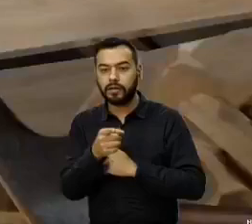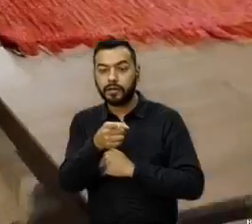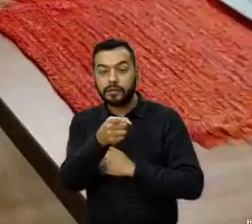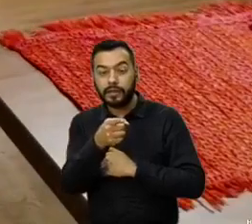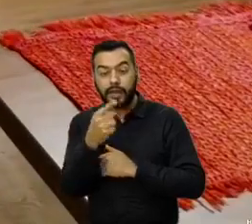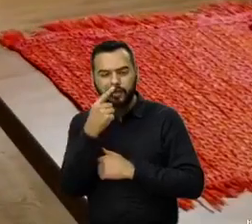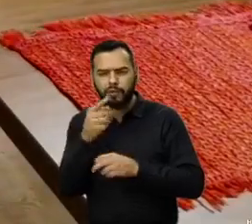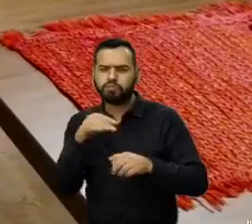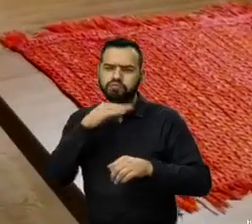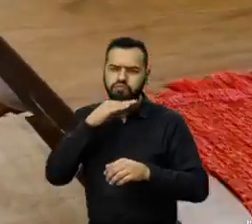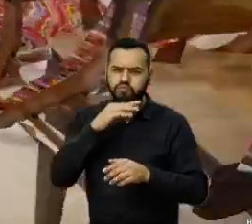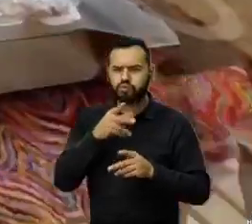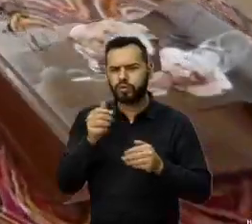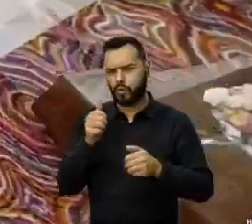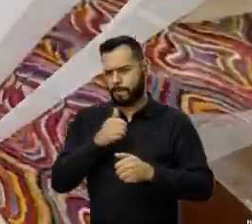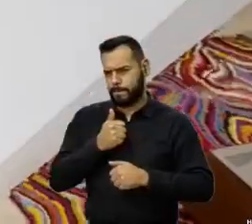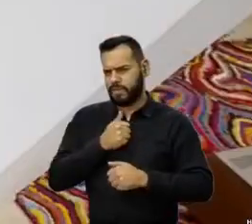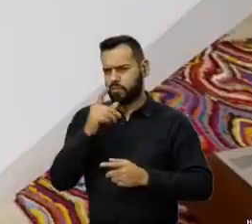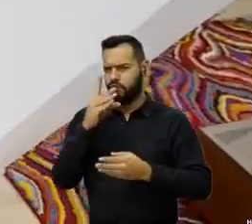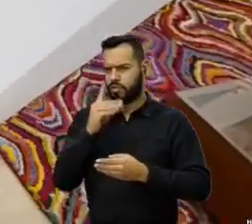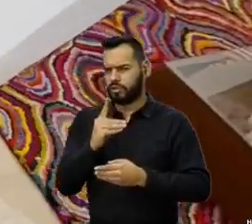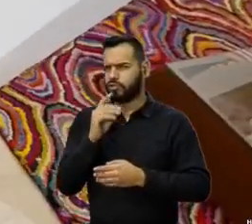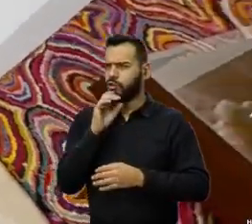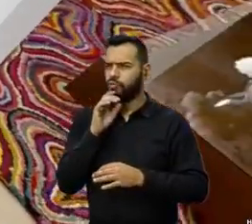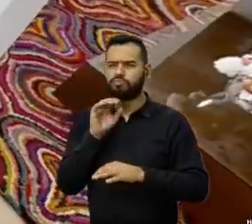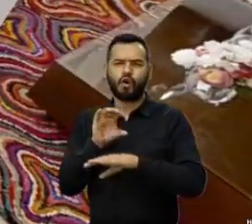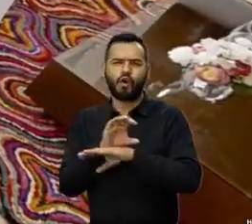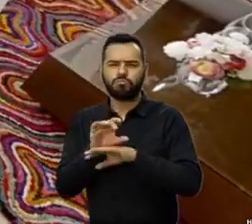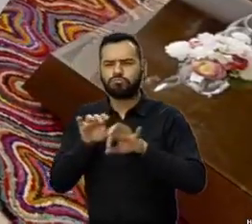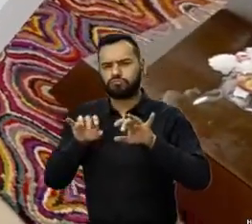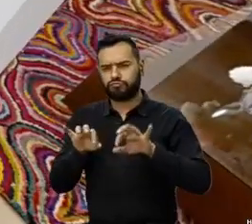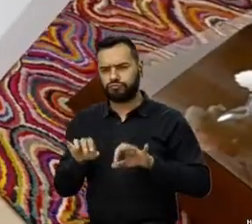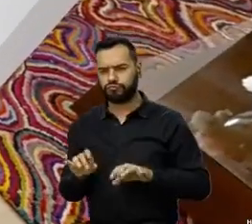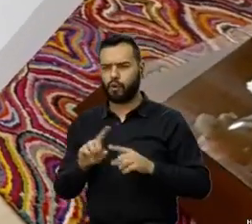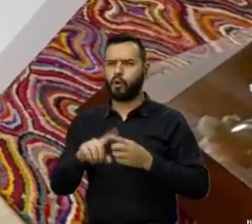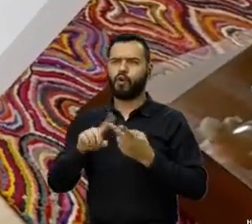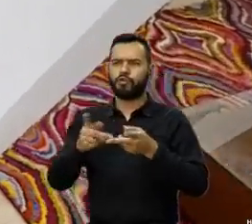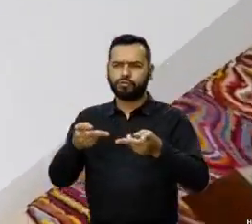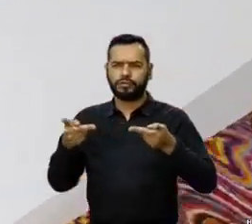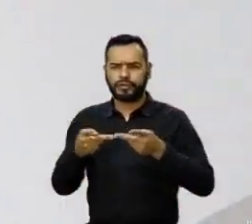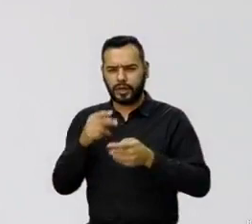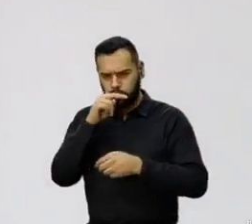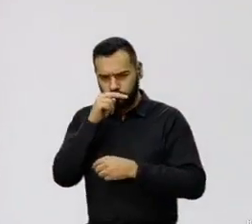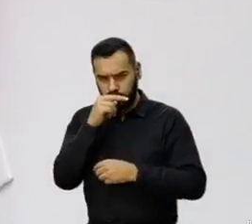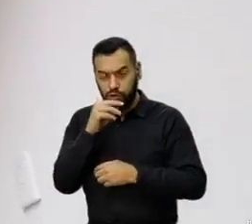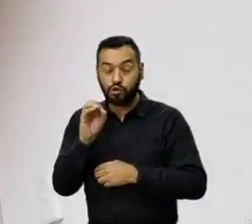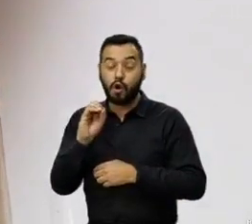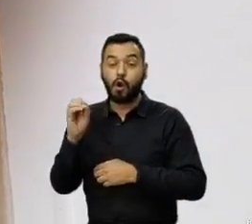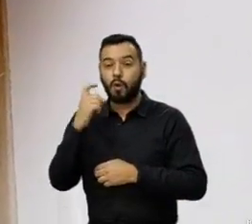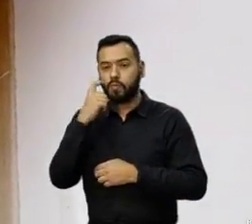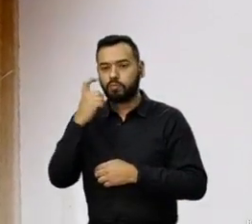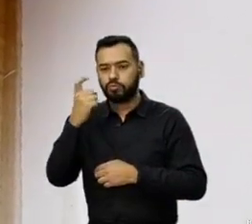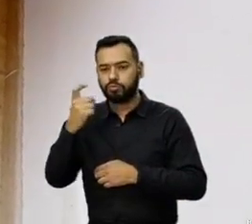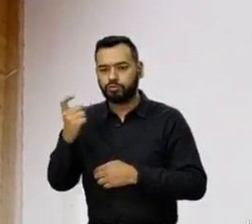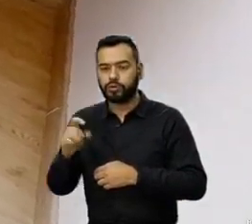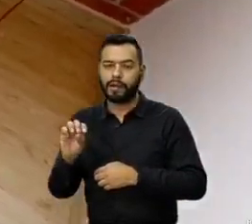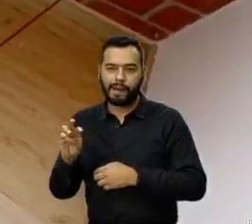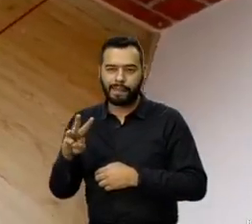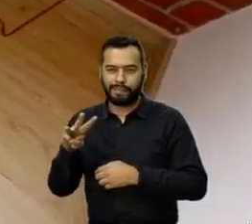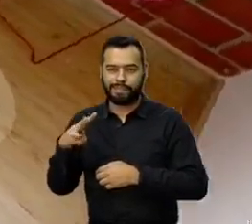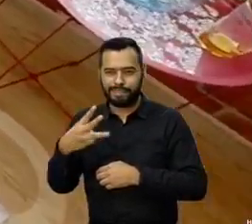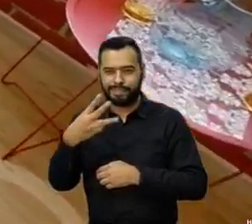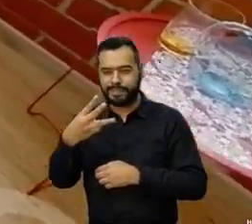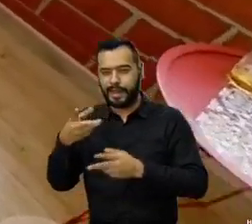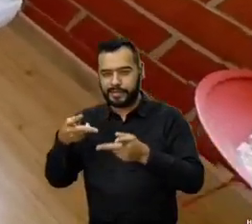esté disponible es el que ustedes pueden convertir en una oficina en un salón de pronto para los niños o si están buscando en una tercera